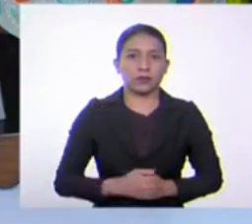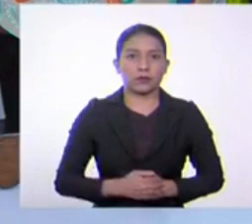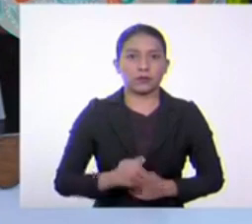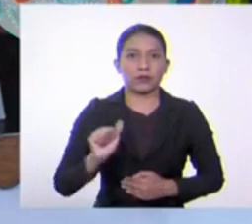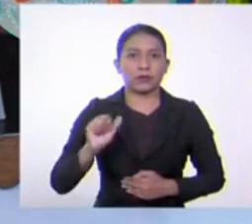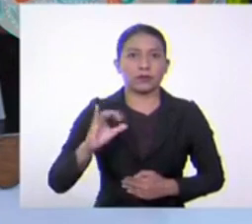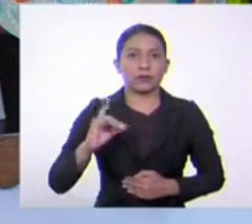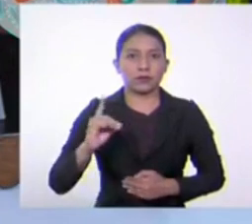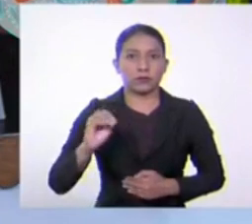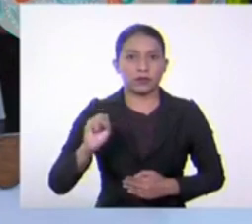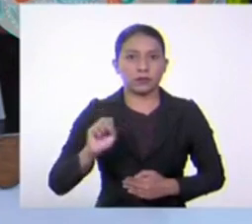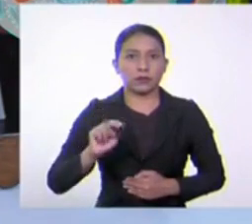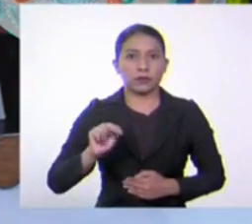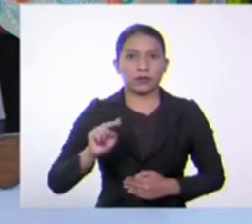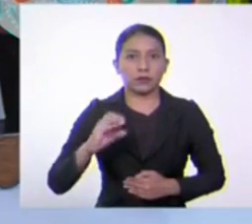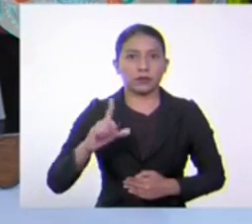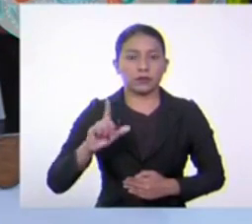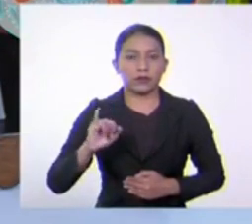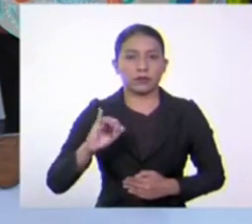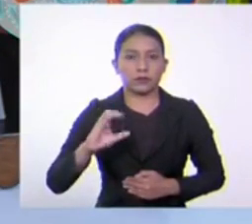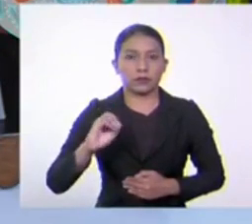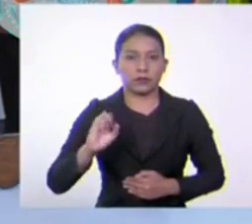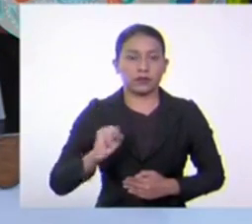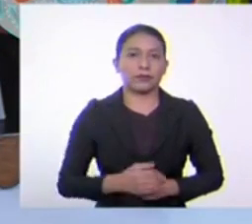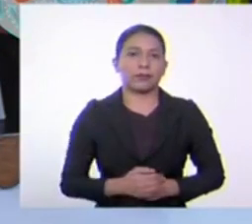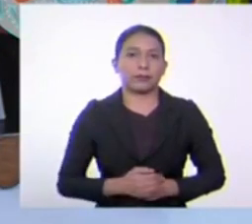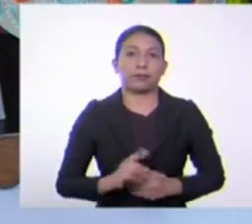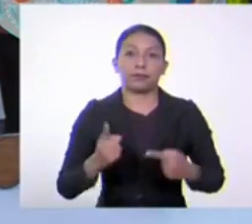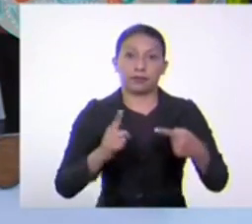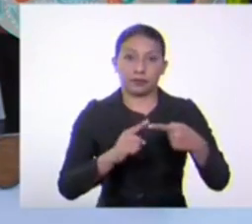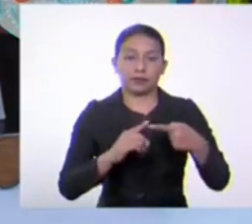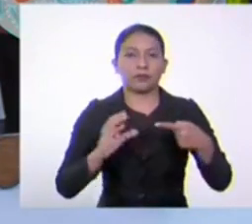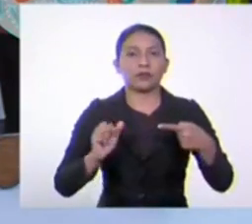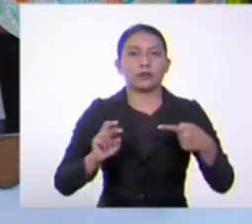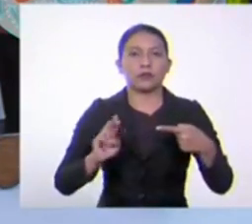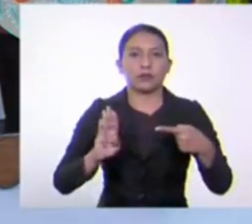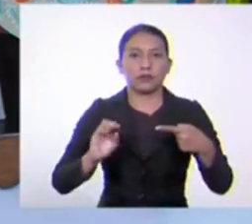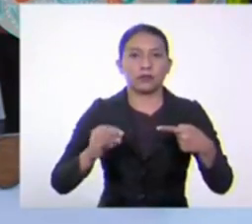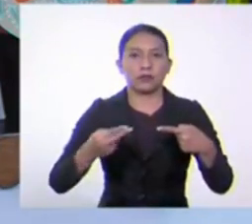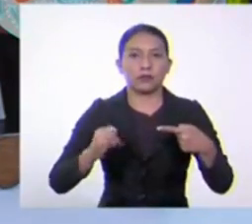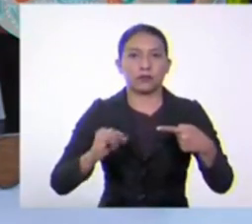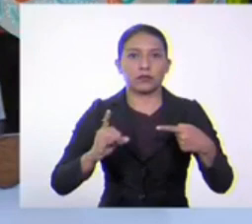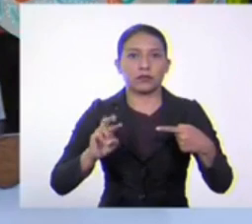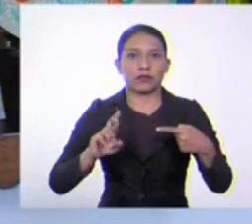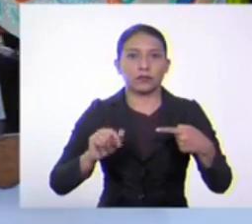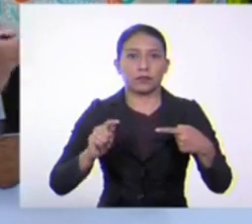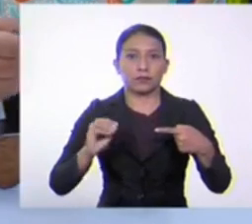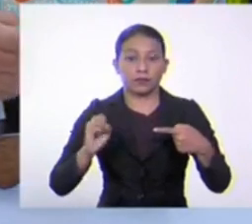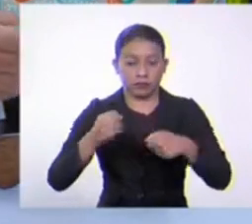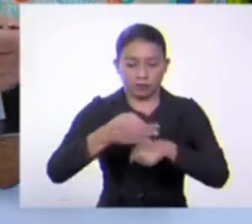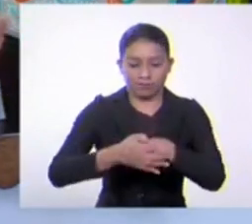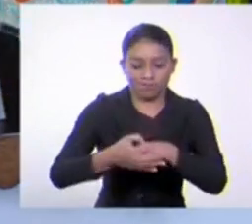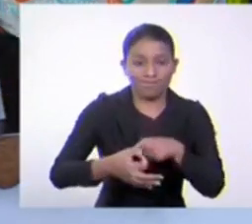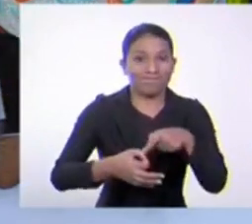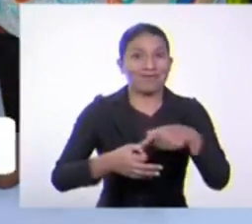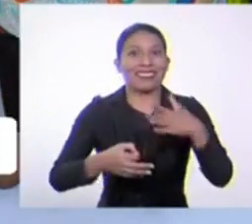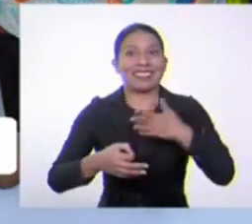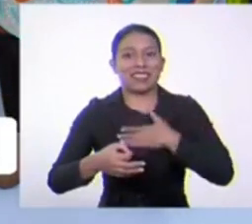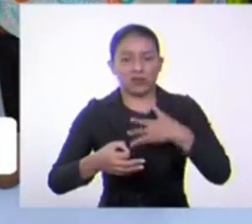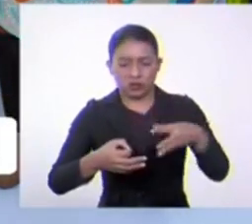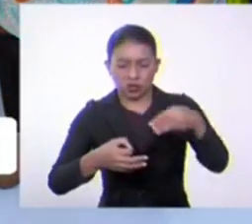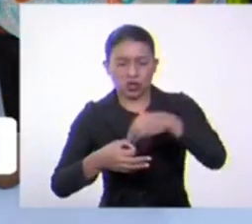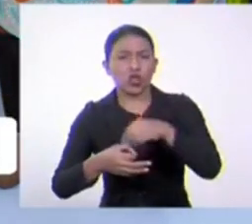carbohidratos son una de las 4 macromoléculas que componen a las células. Estos carbohidratos se encuentran en la